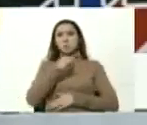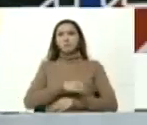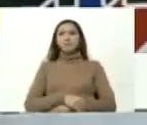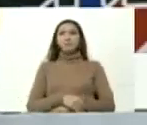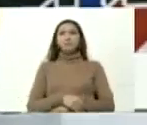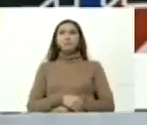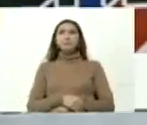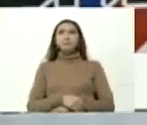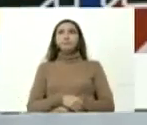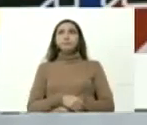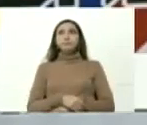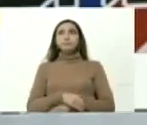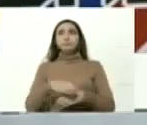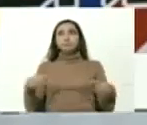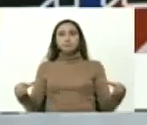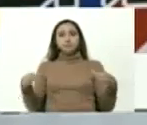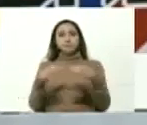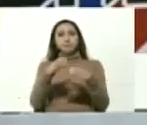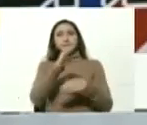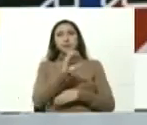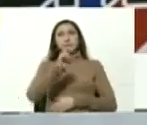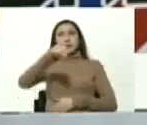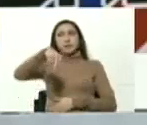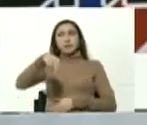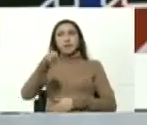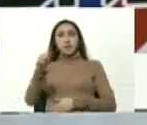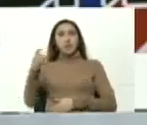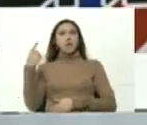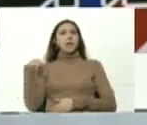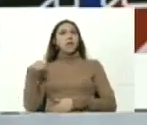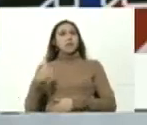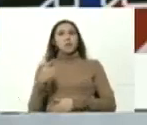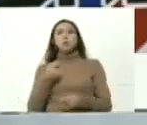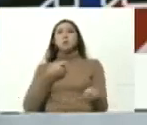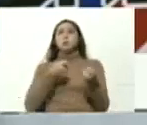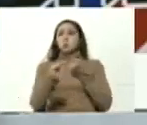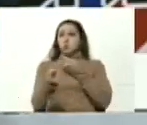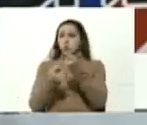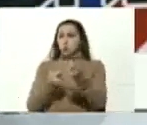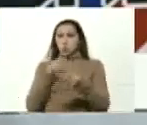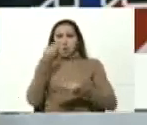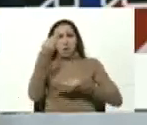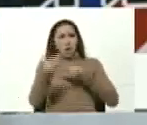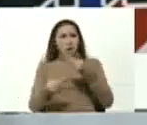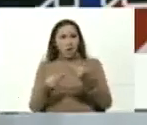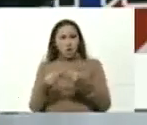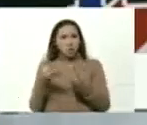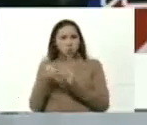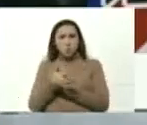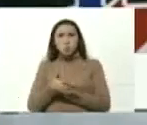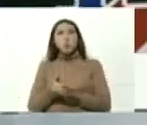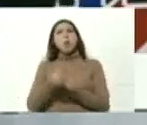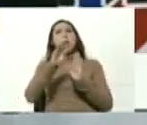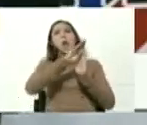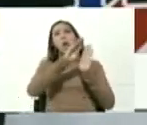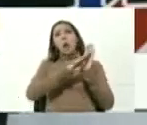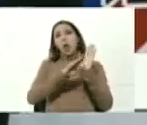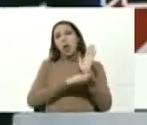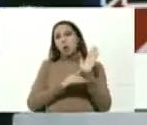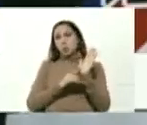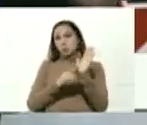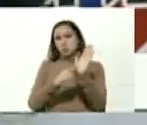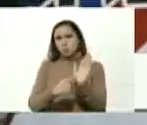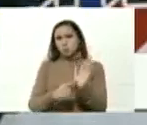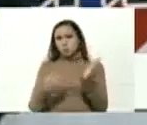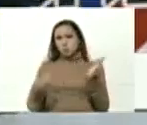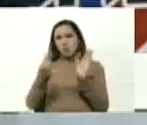Al Consejo Nacional Electoral le toca regularlo y lo ha hecho a través de la normativa,